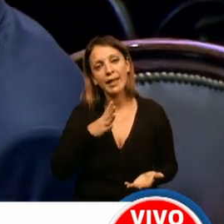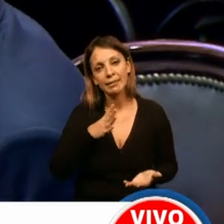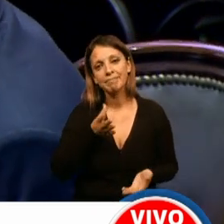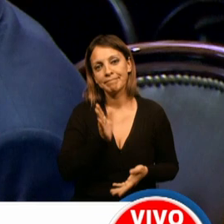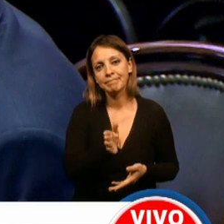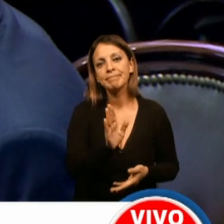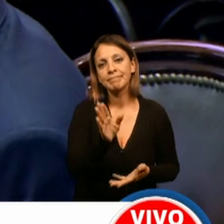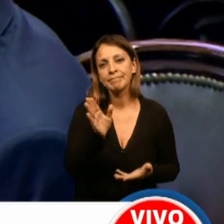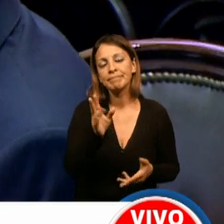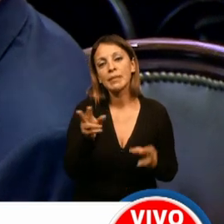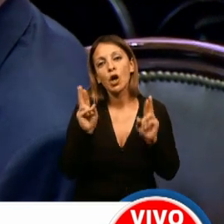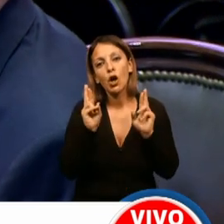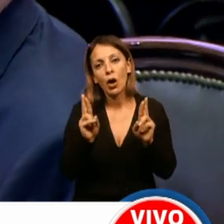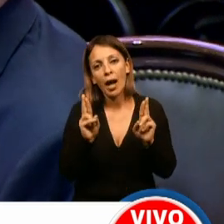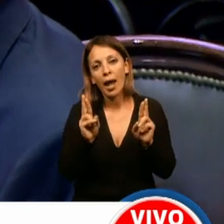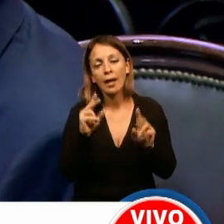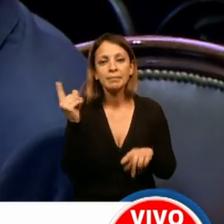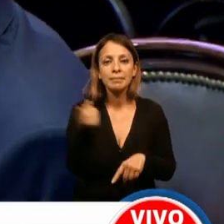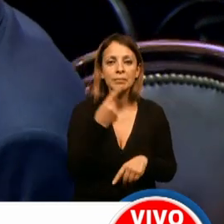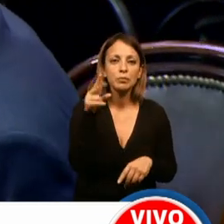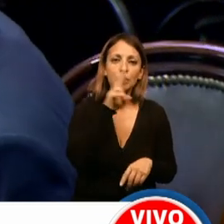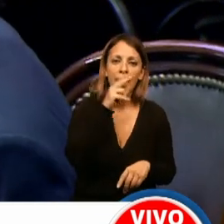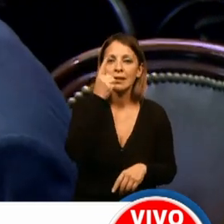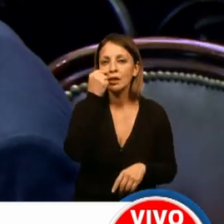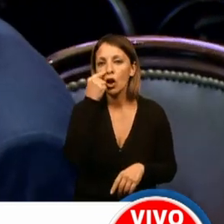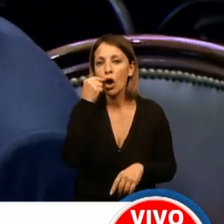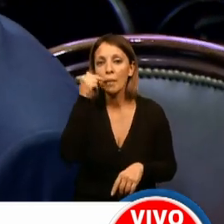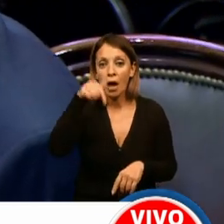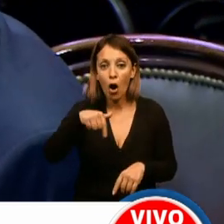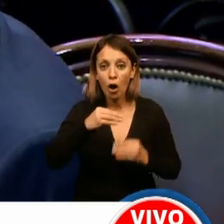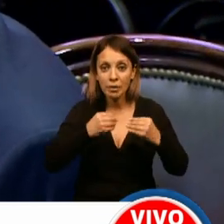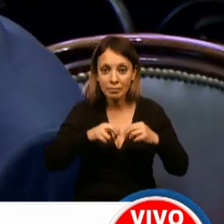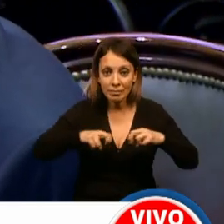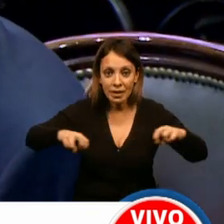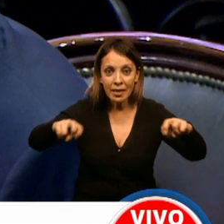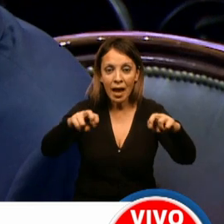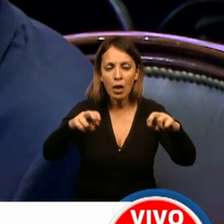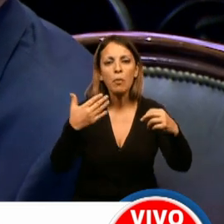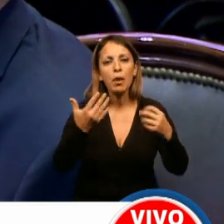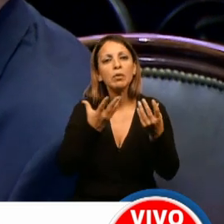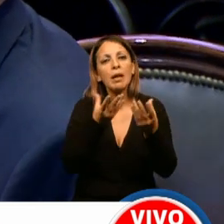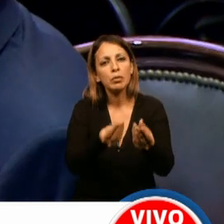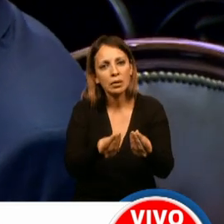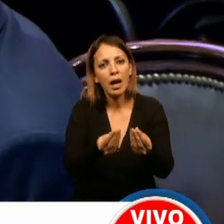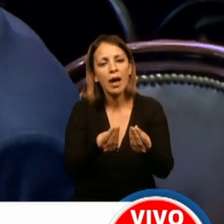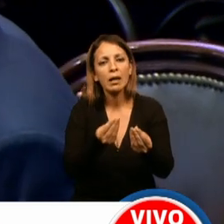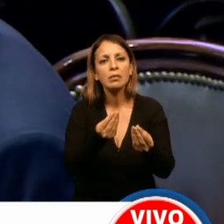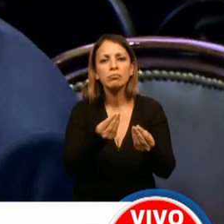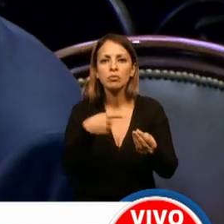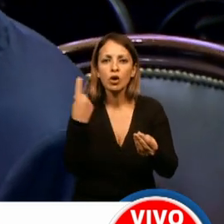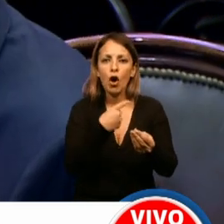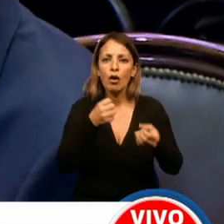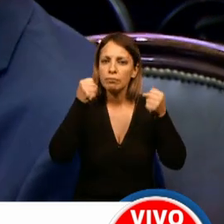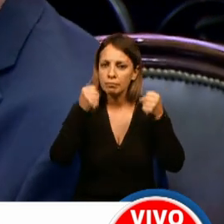y que esperemos que todos y todas quienes estamos en este recinto acompañemos con la firme decisión